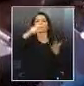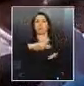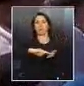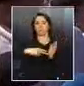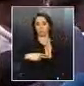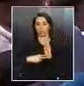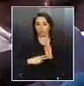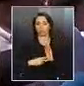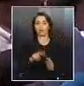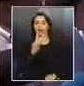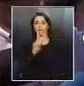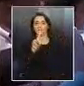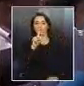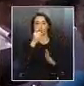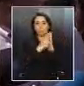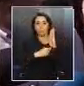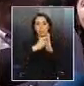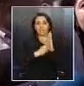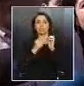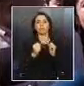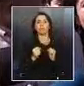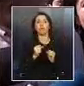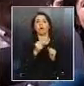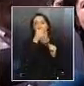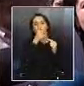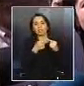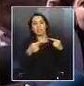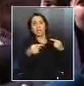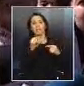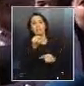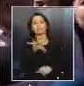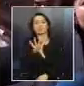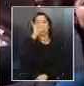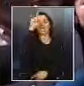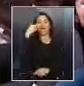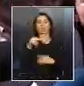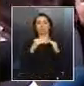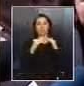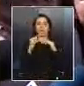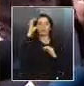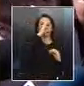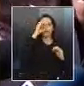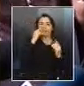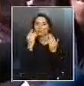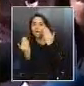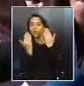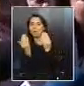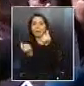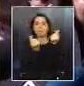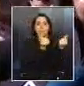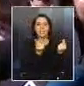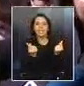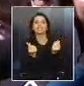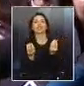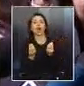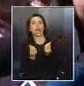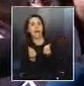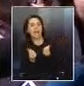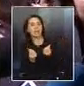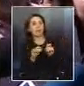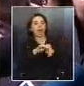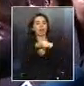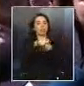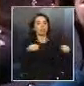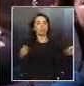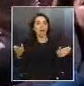todo tienen 21 meses ahora para elegir su casa y por lo tanto que busquen que comparen precios calidades tamaño ubicación